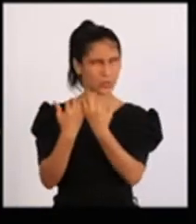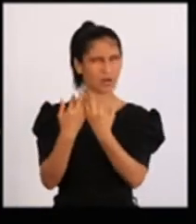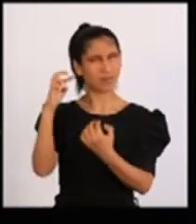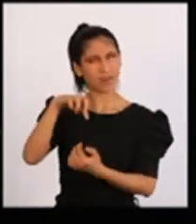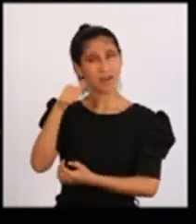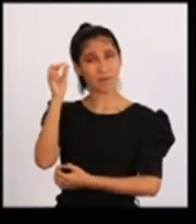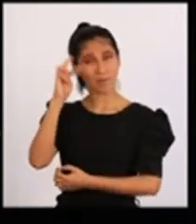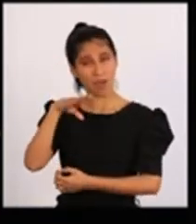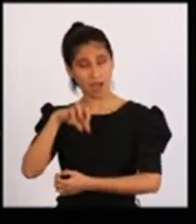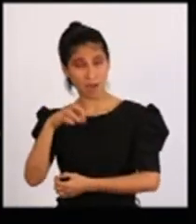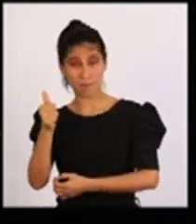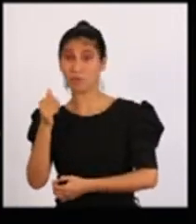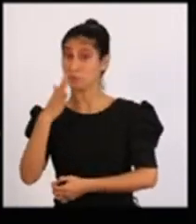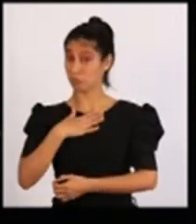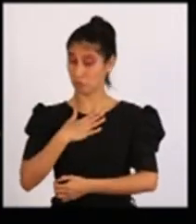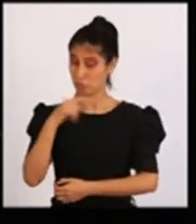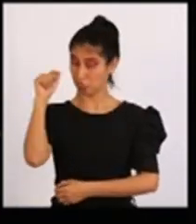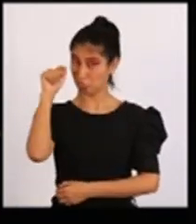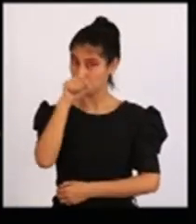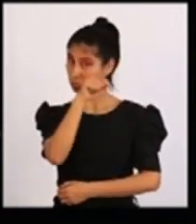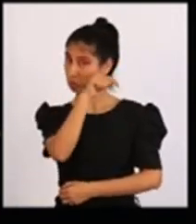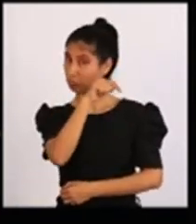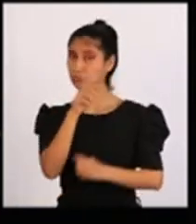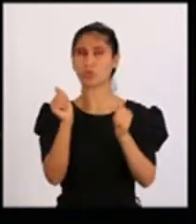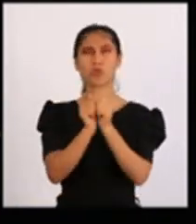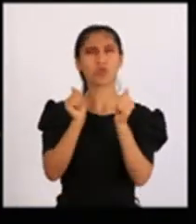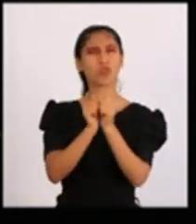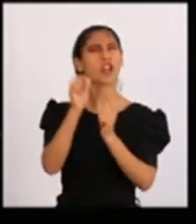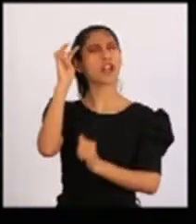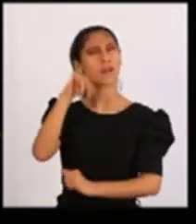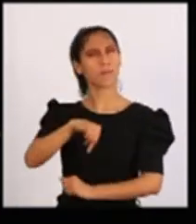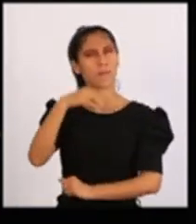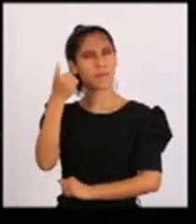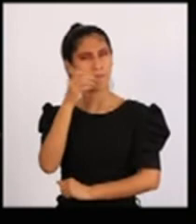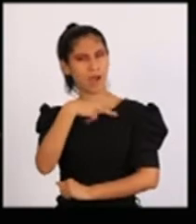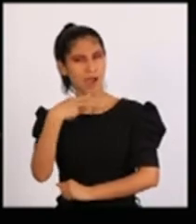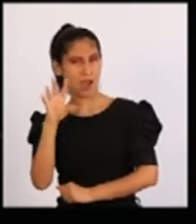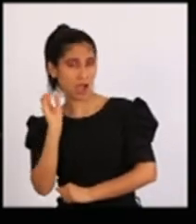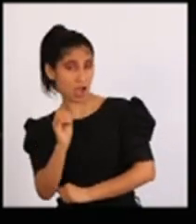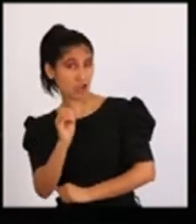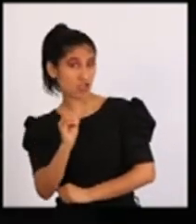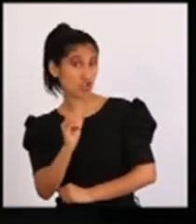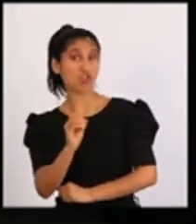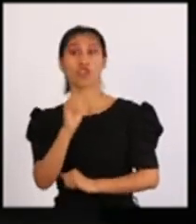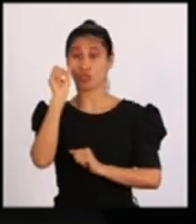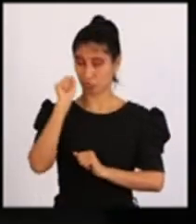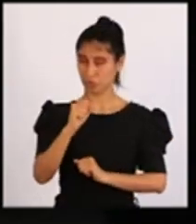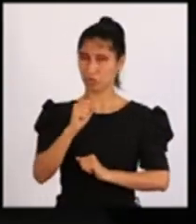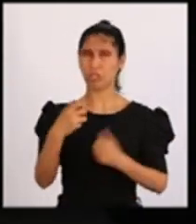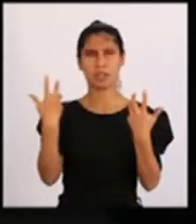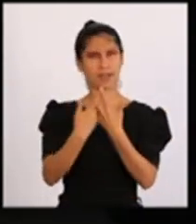macho. Macho baila con compás de la música. Mujer canta, sí.